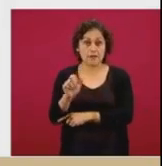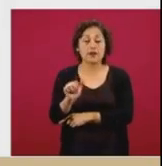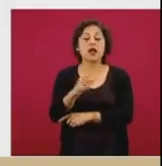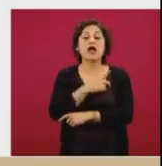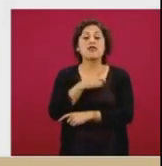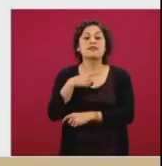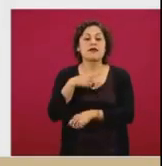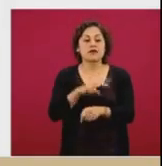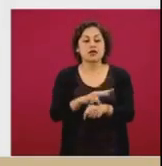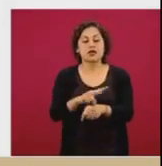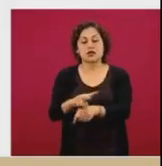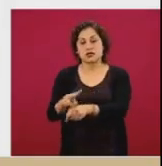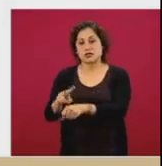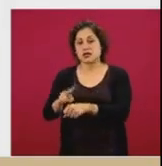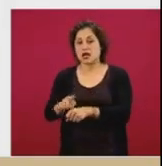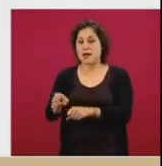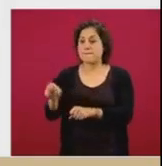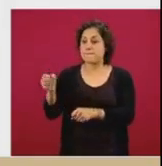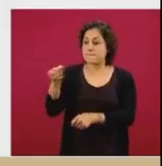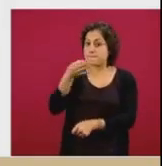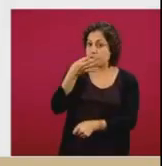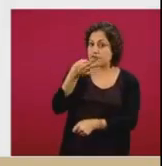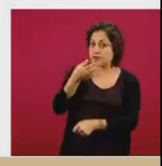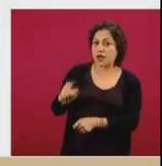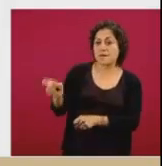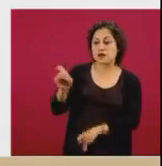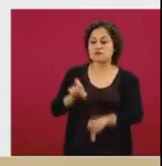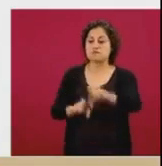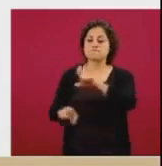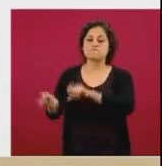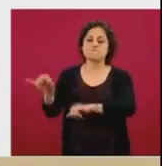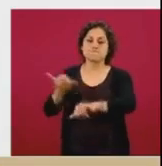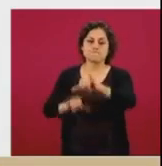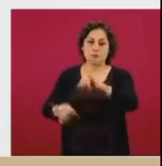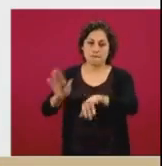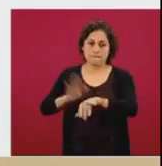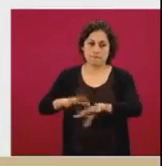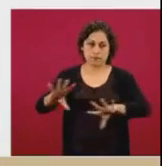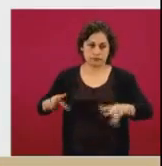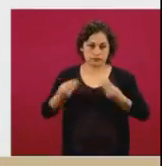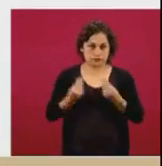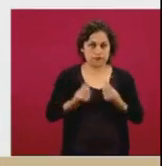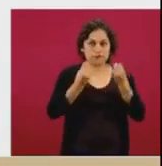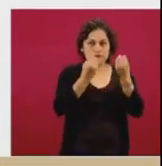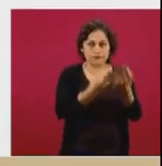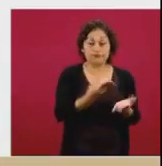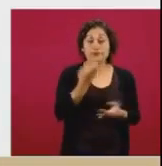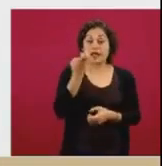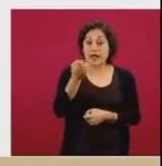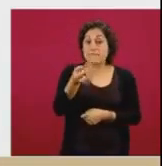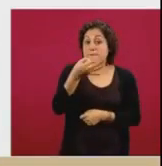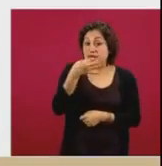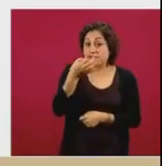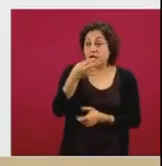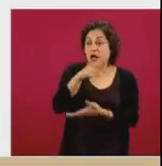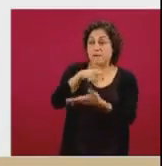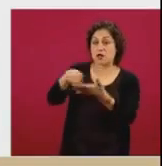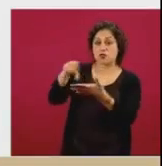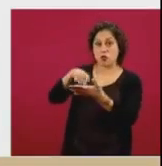que combinar estos medicamentos. Estos medicamentos también no son de fácil acceso, es por ello que